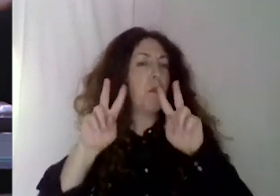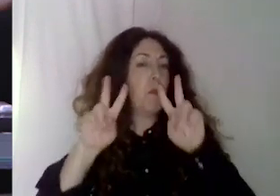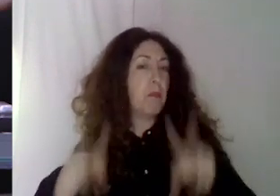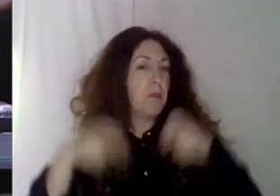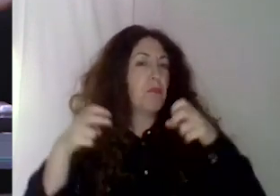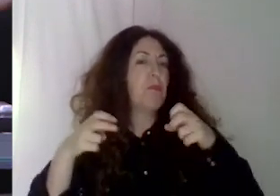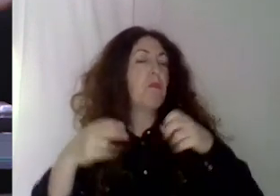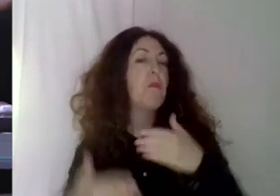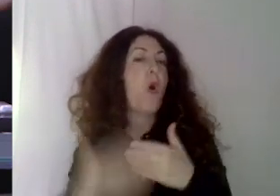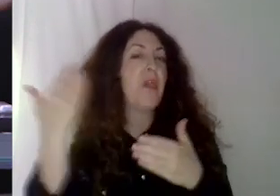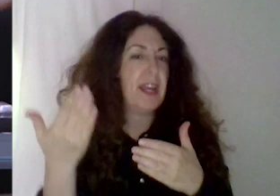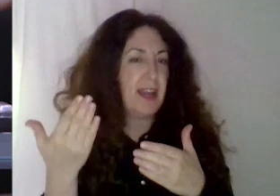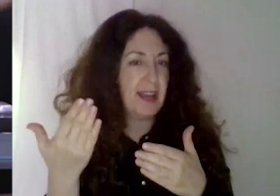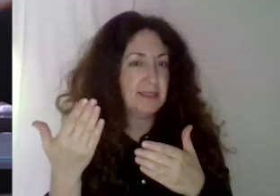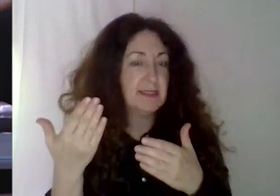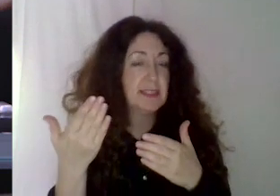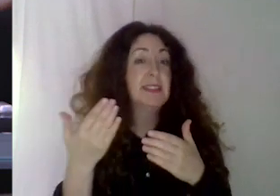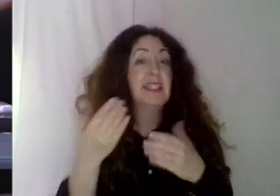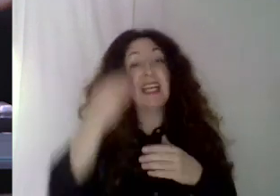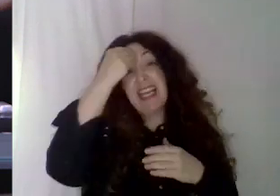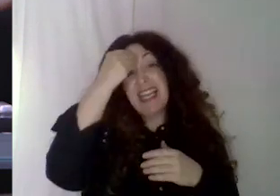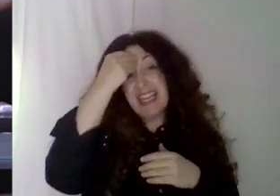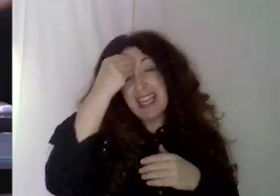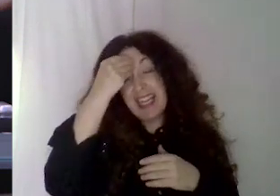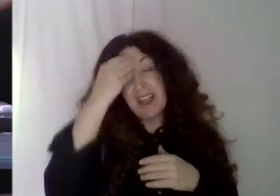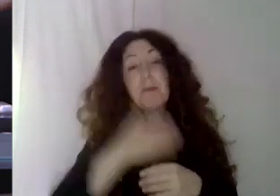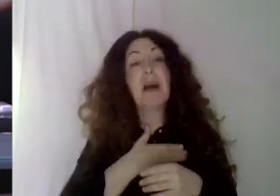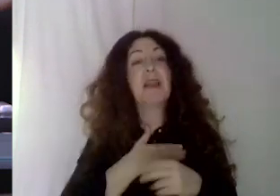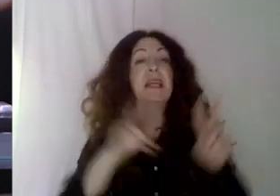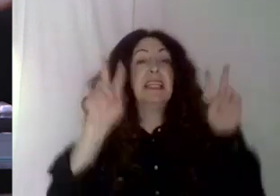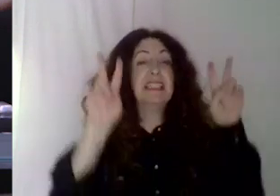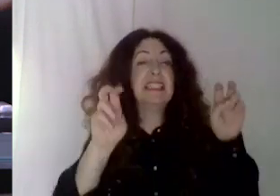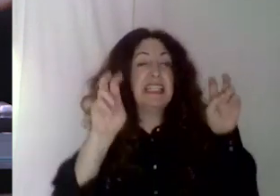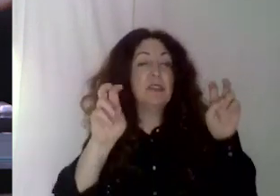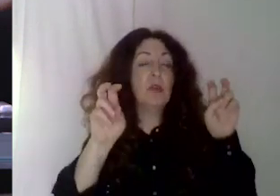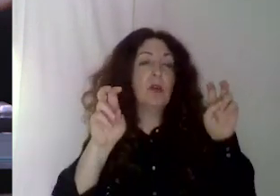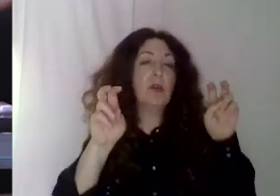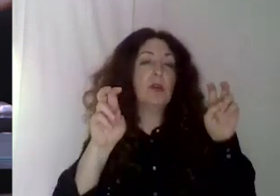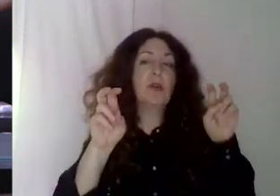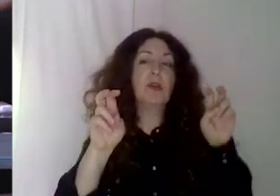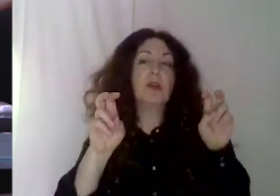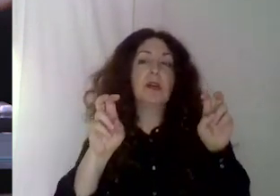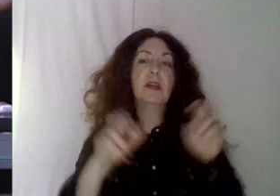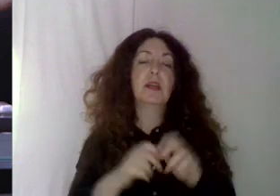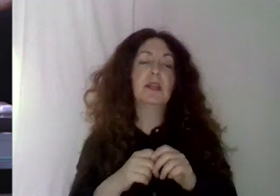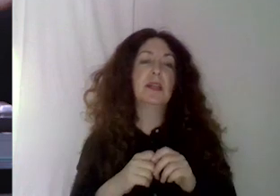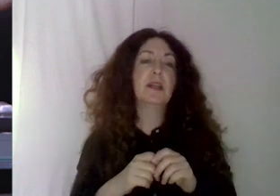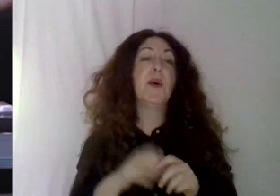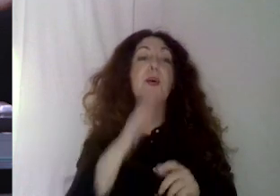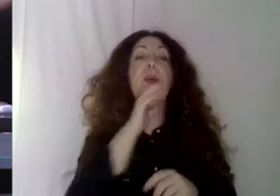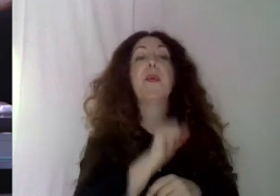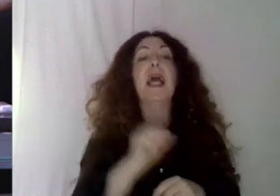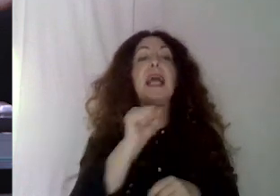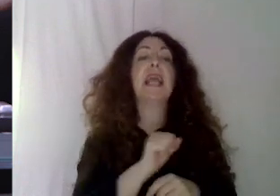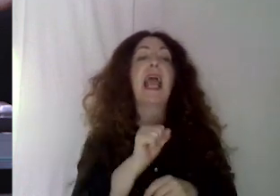siempre y los que han trascendido y han hecho una historia dialéctica de la obra de arte. Y con Gesualdo lo mismo, ¿no? Crea